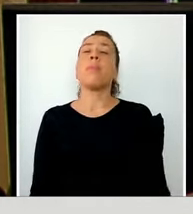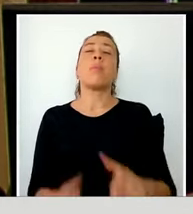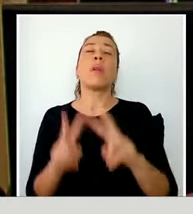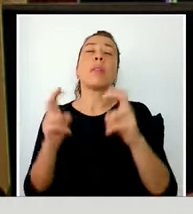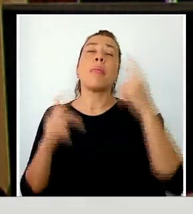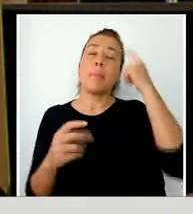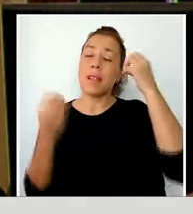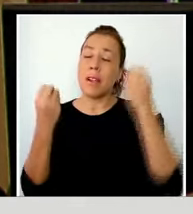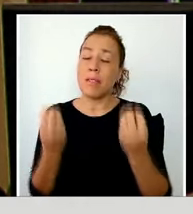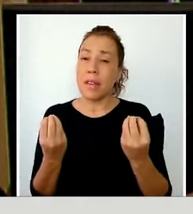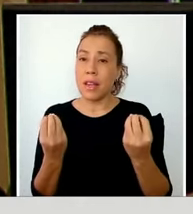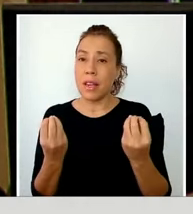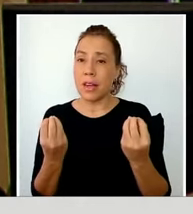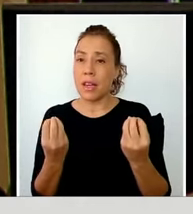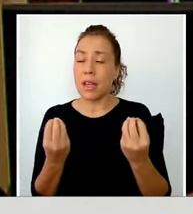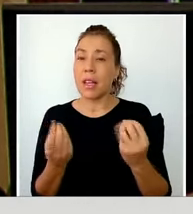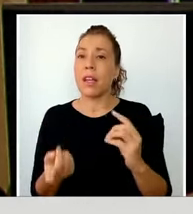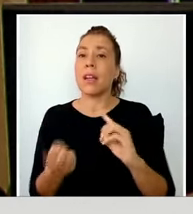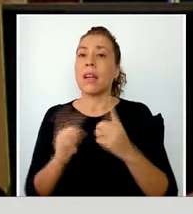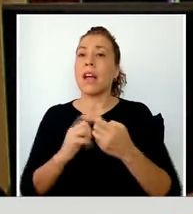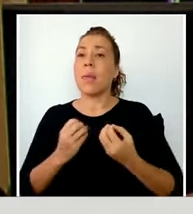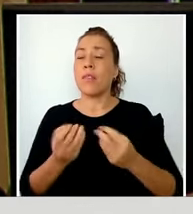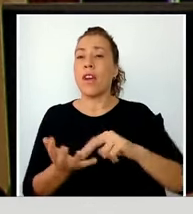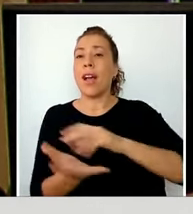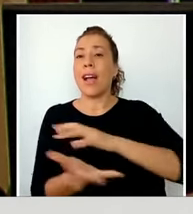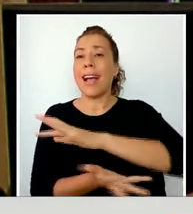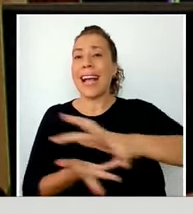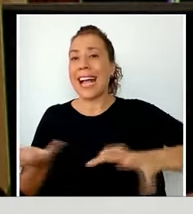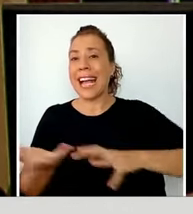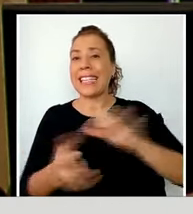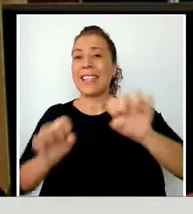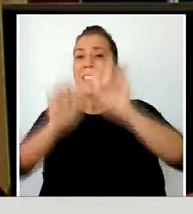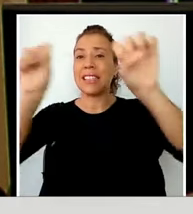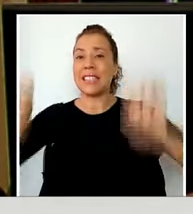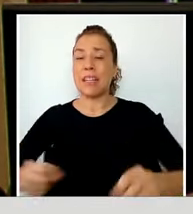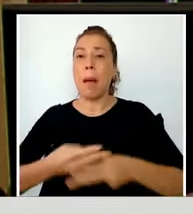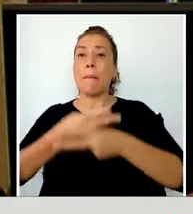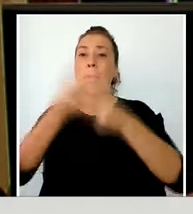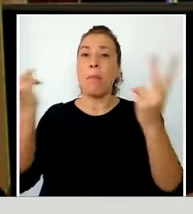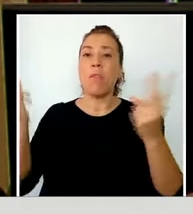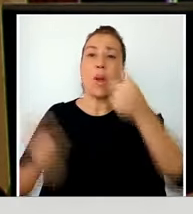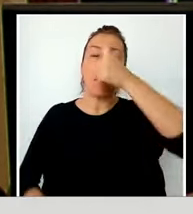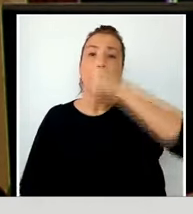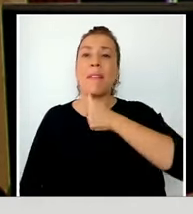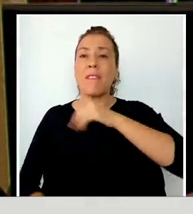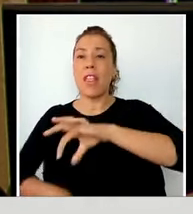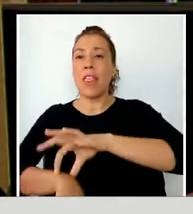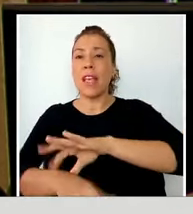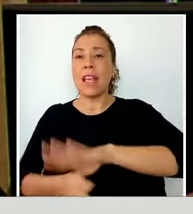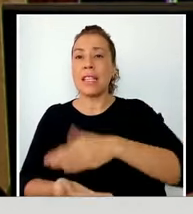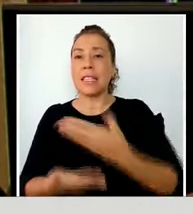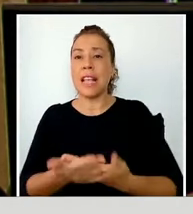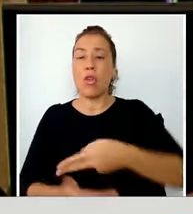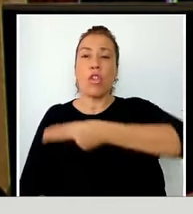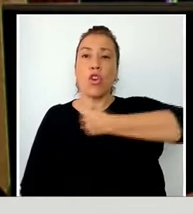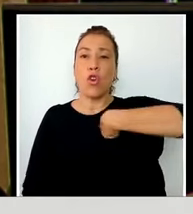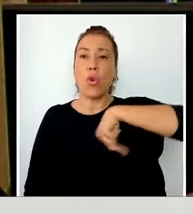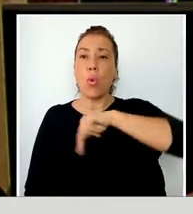ha llevado a la crisis al sistema público y privado de salud de nuestro país la